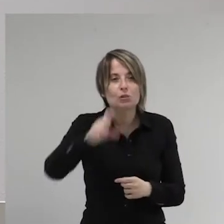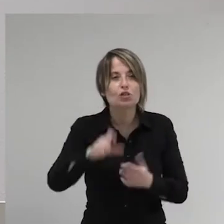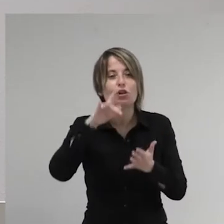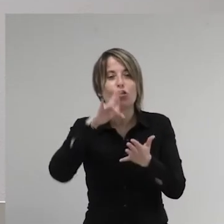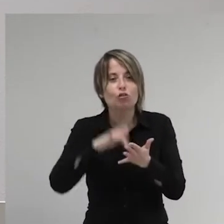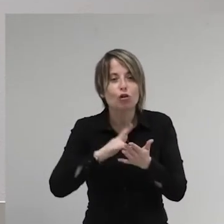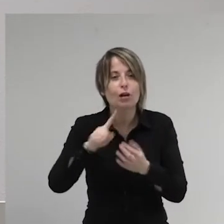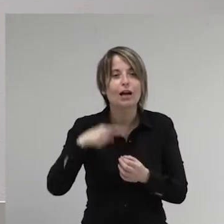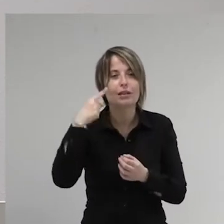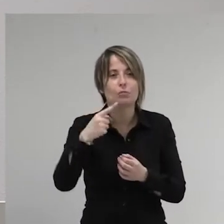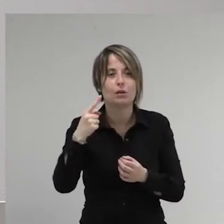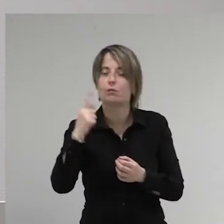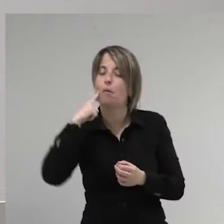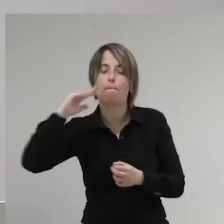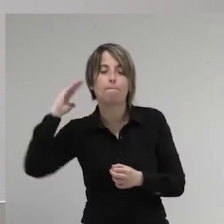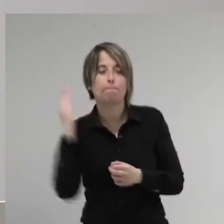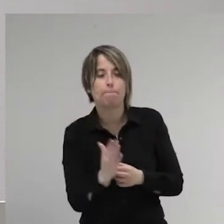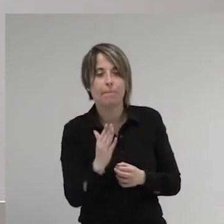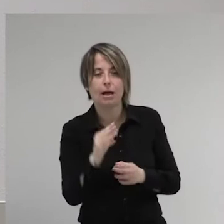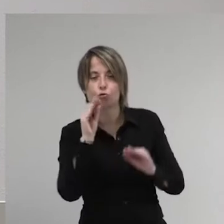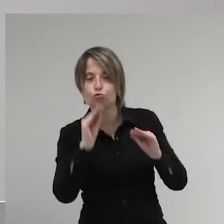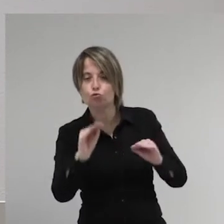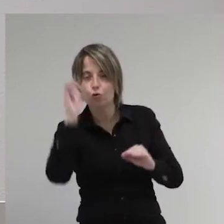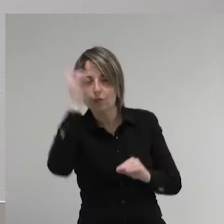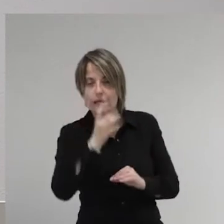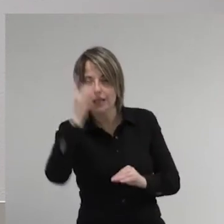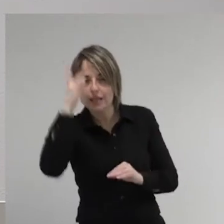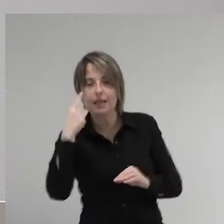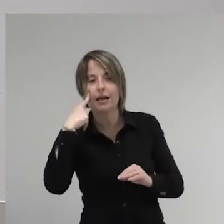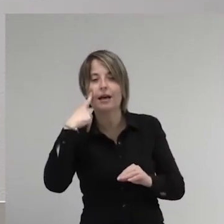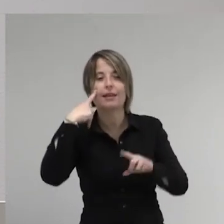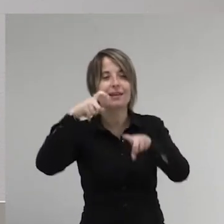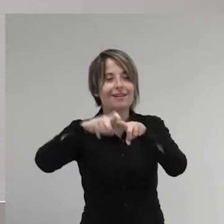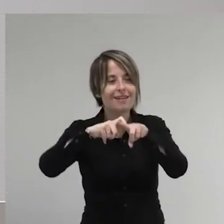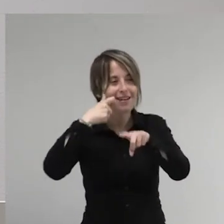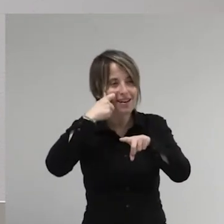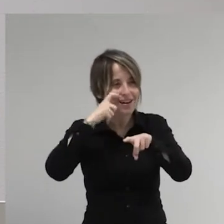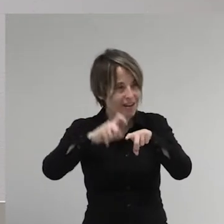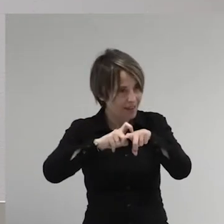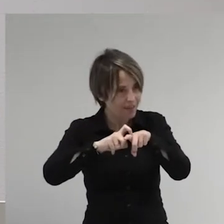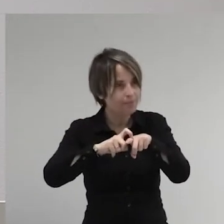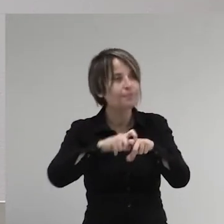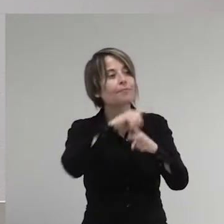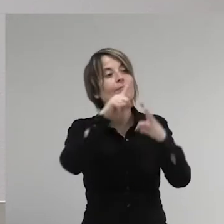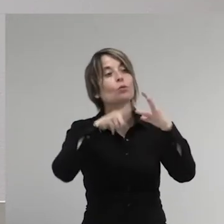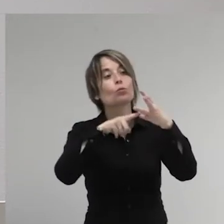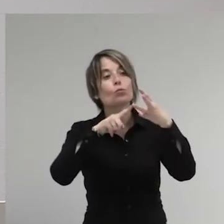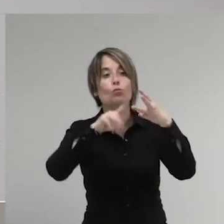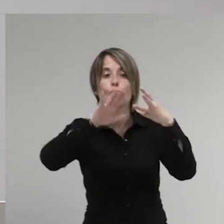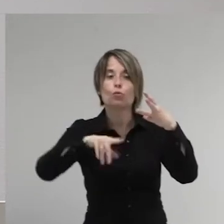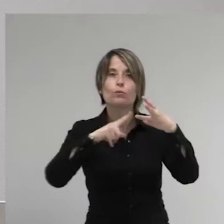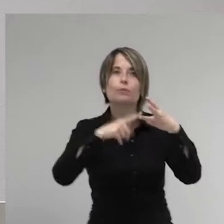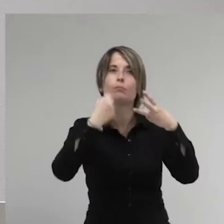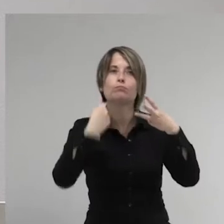atravesadas o criminalizadas a través de la idea de la ficción de la raza. Y la última idea fuerza es